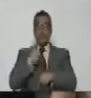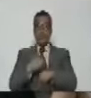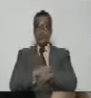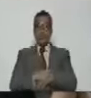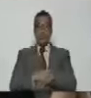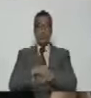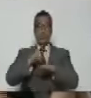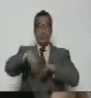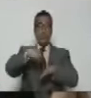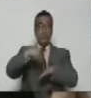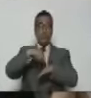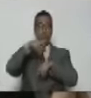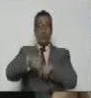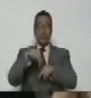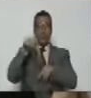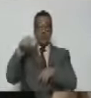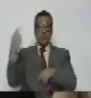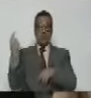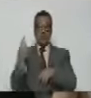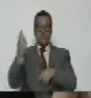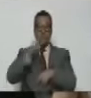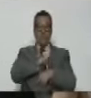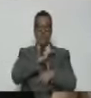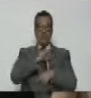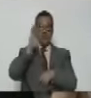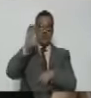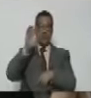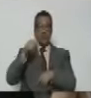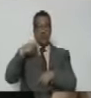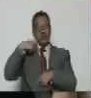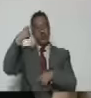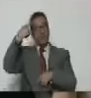que son nacionales porque están acá, en nuestro país quizás,